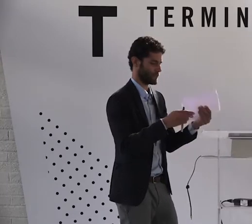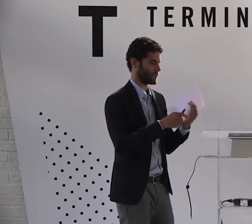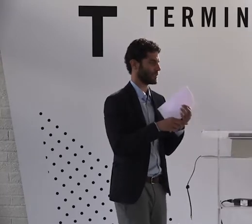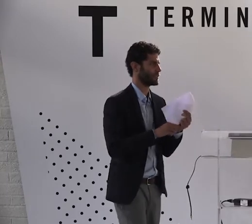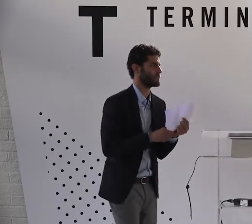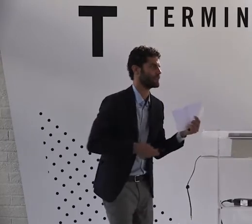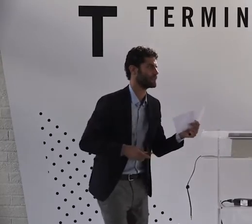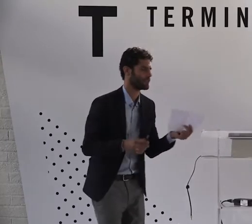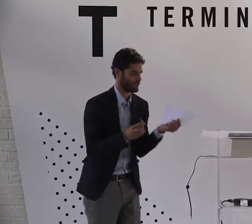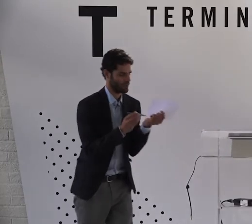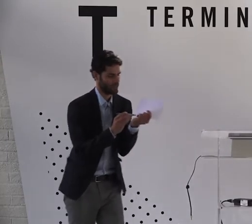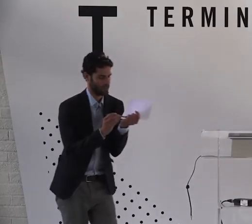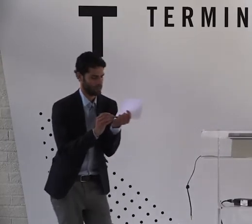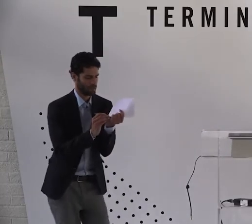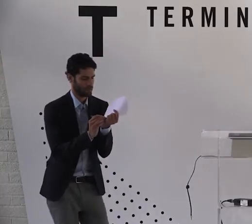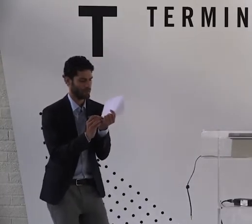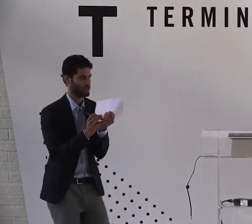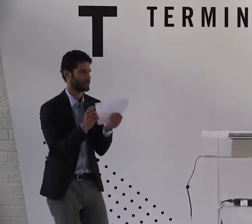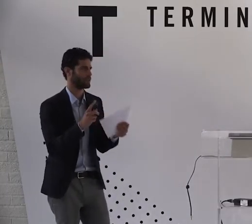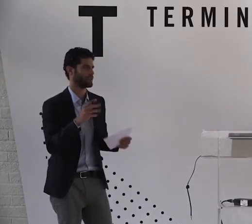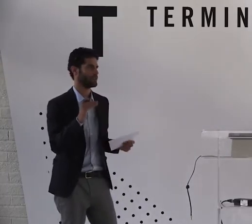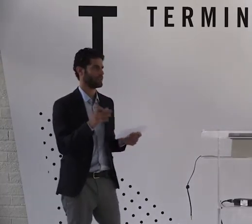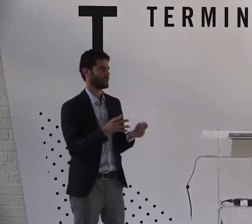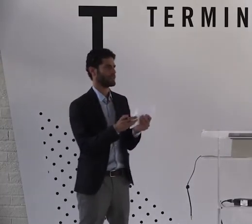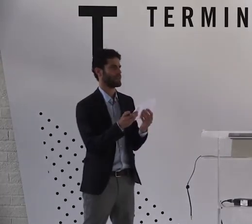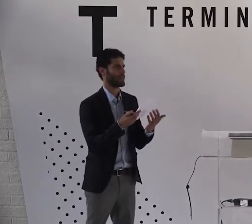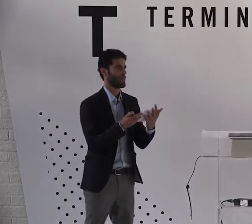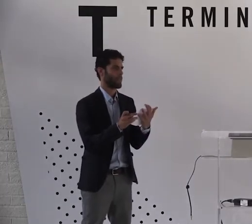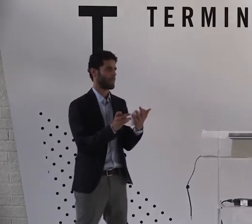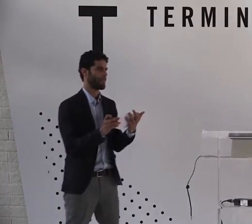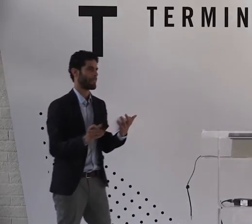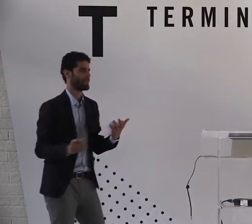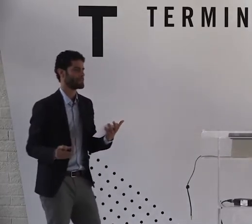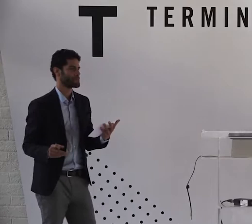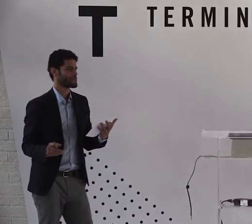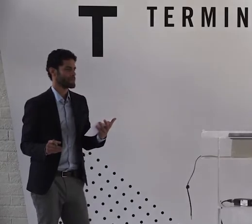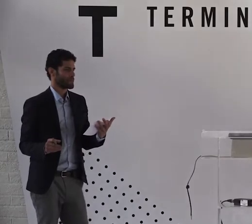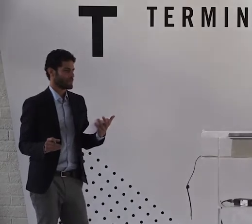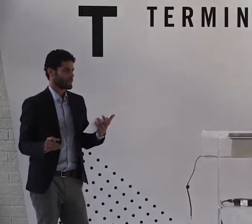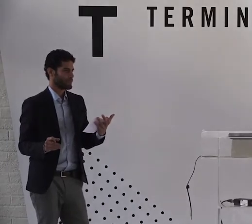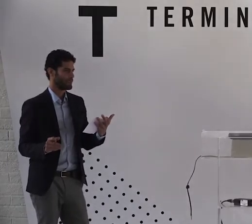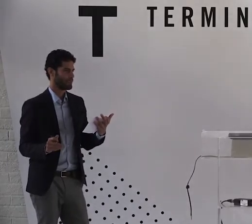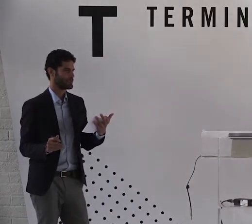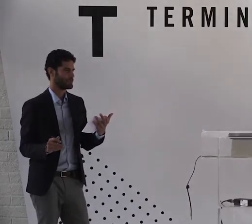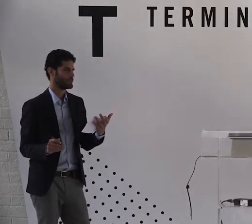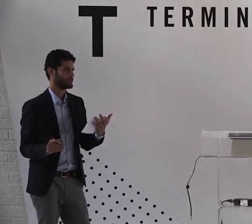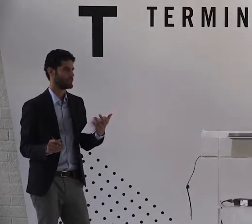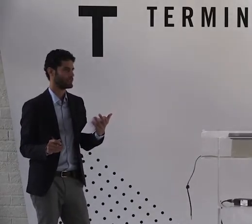Okay.